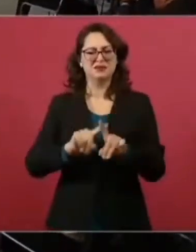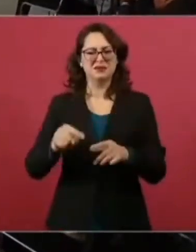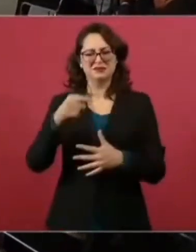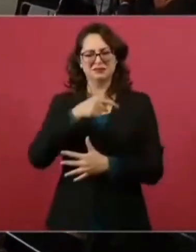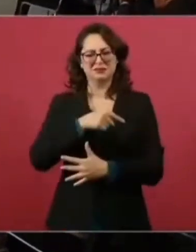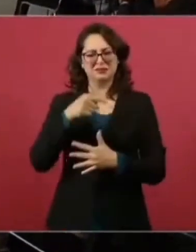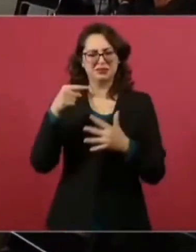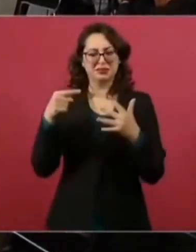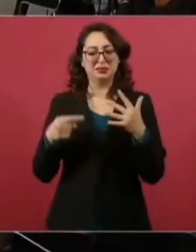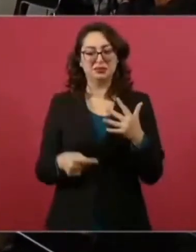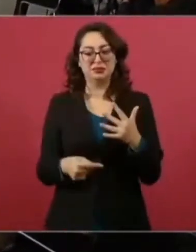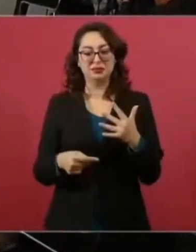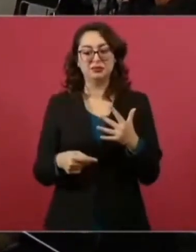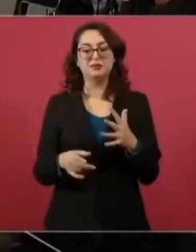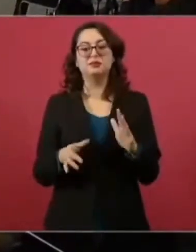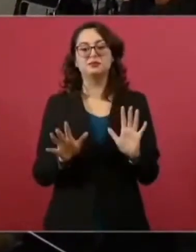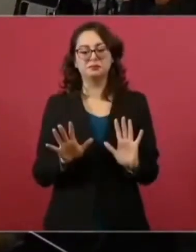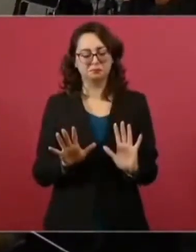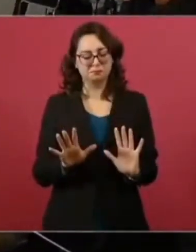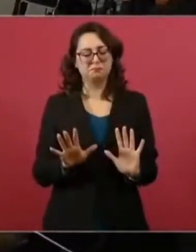y entiendo